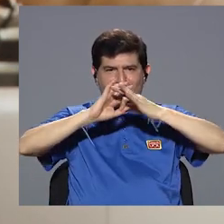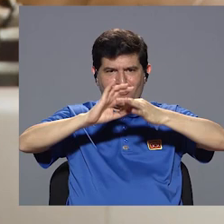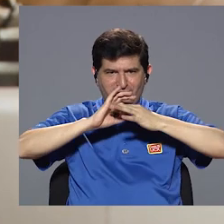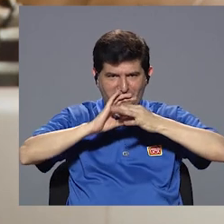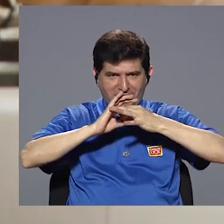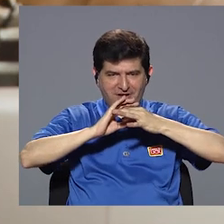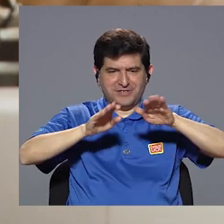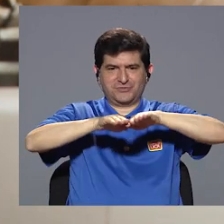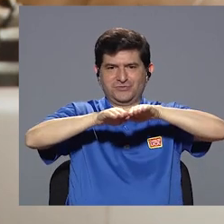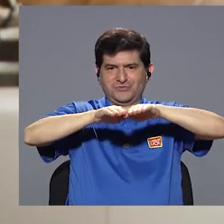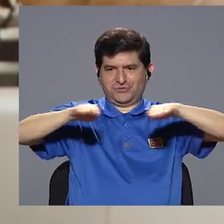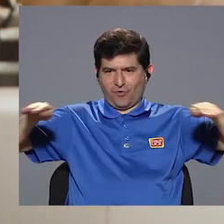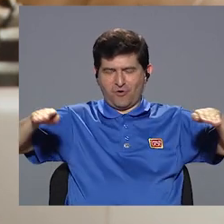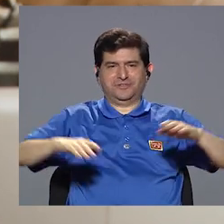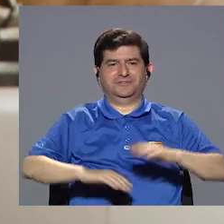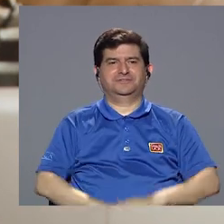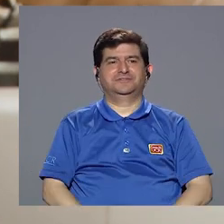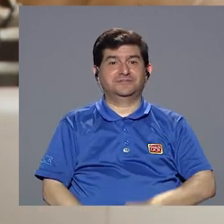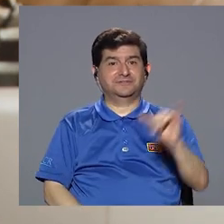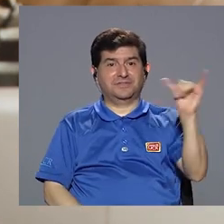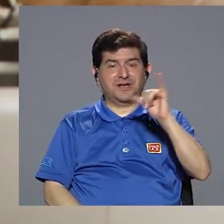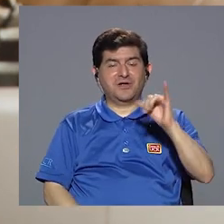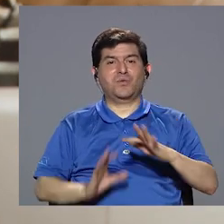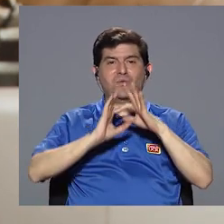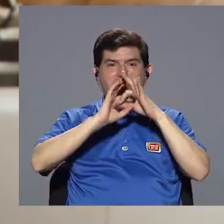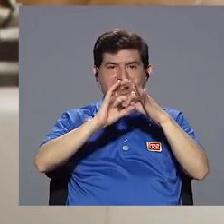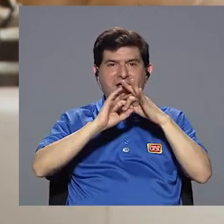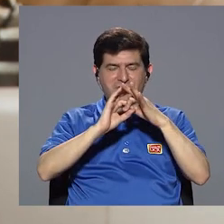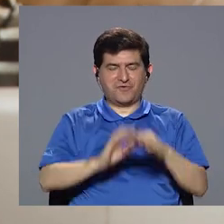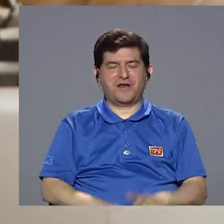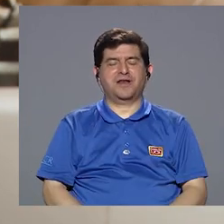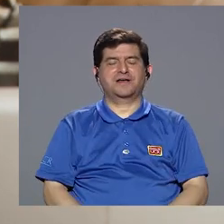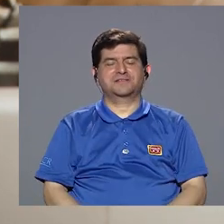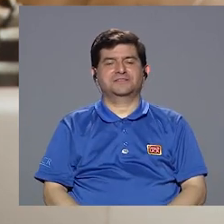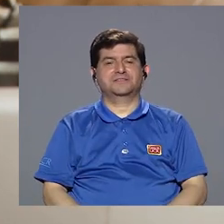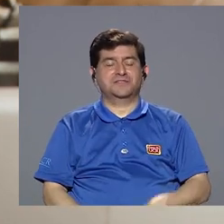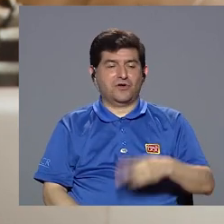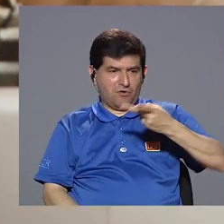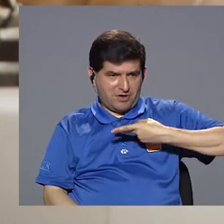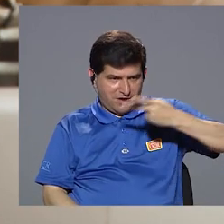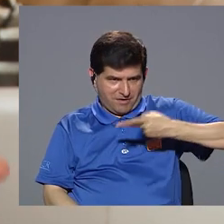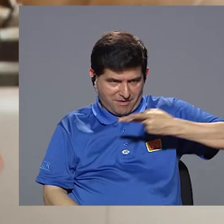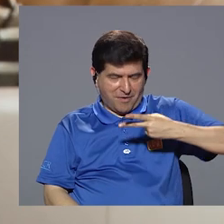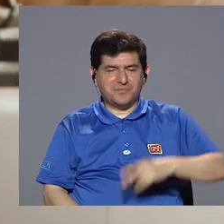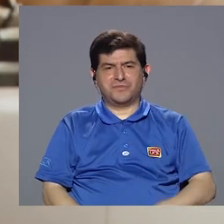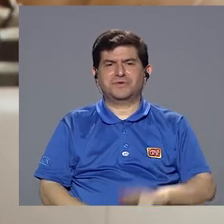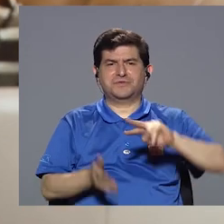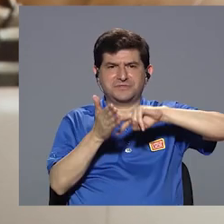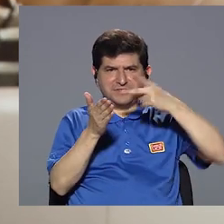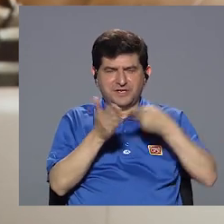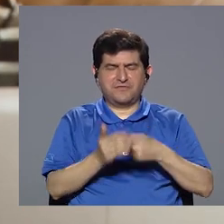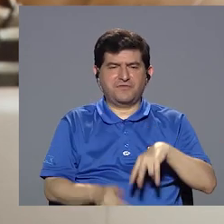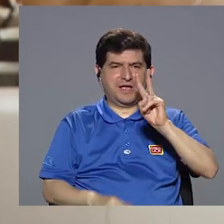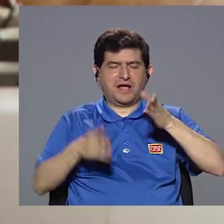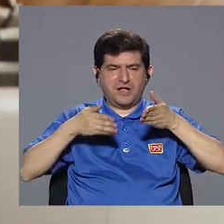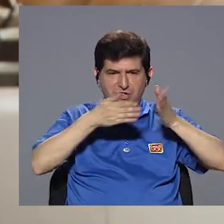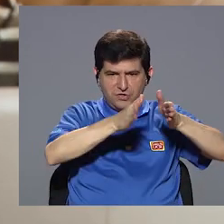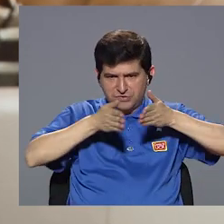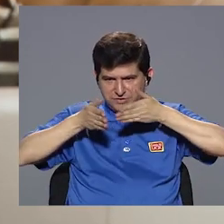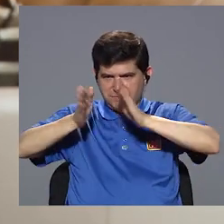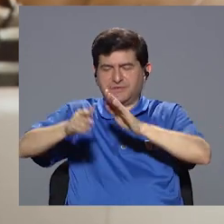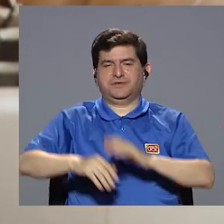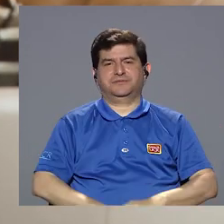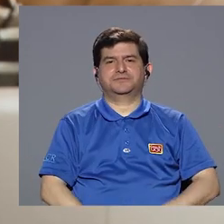relación horizontal y también son la relación biunívoca o sea que va en dos direcciones